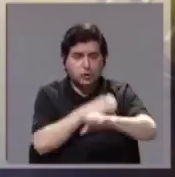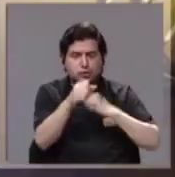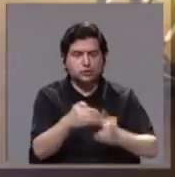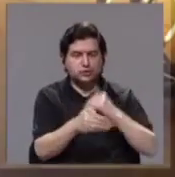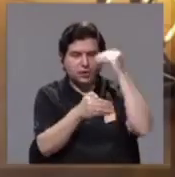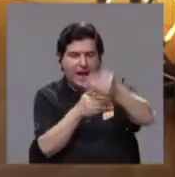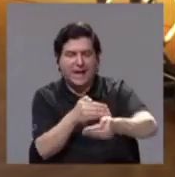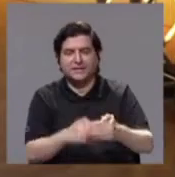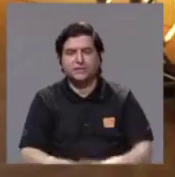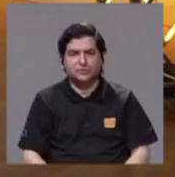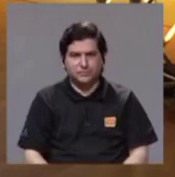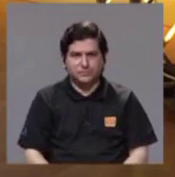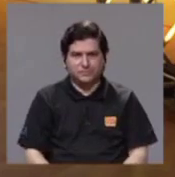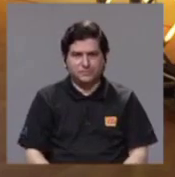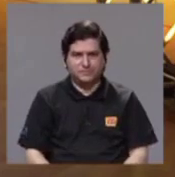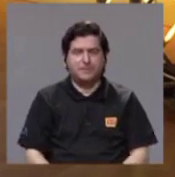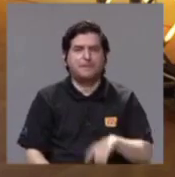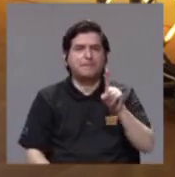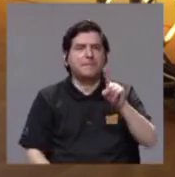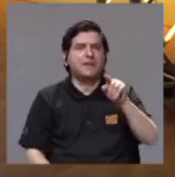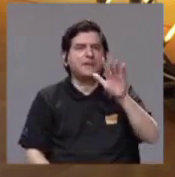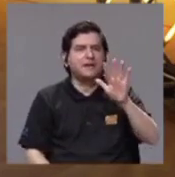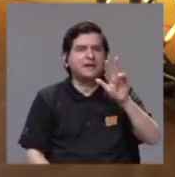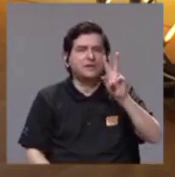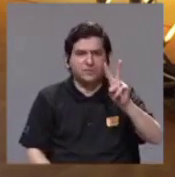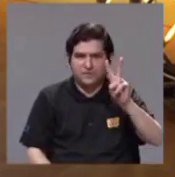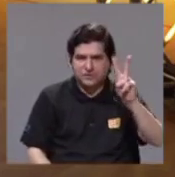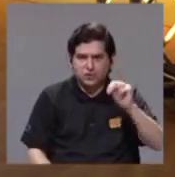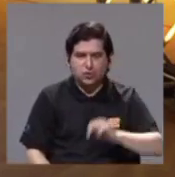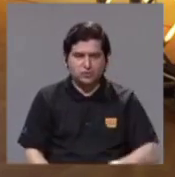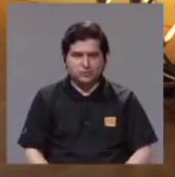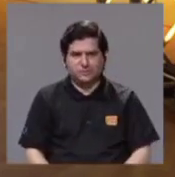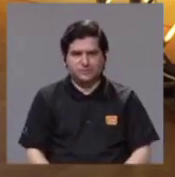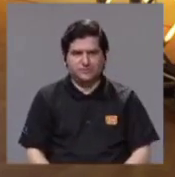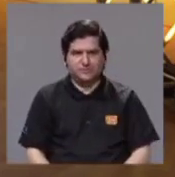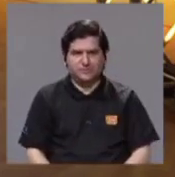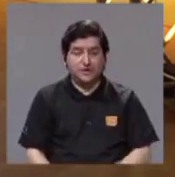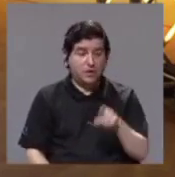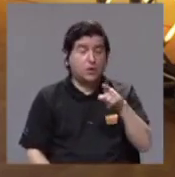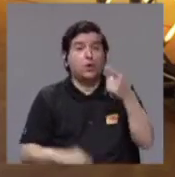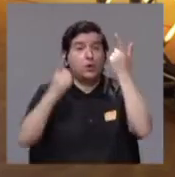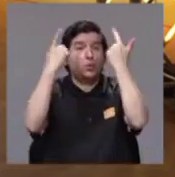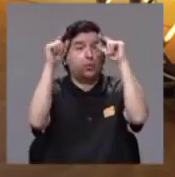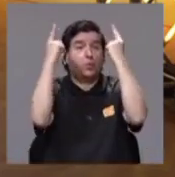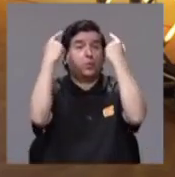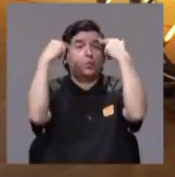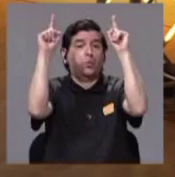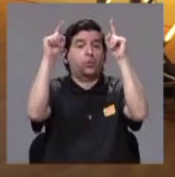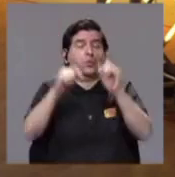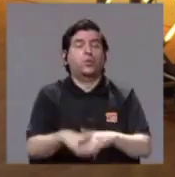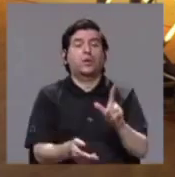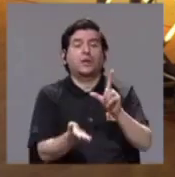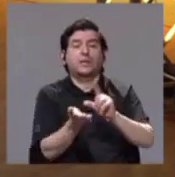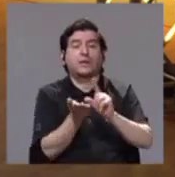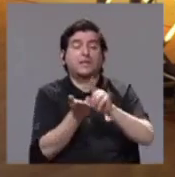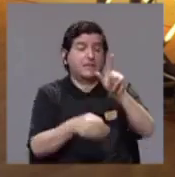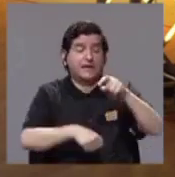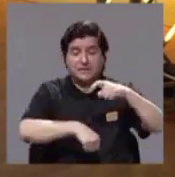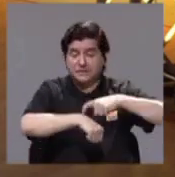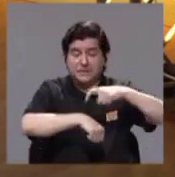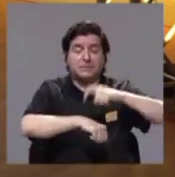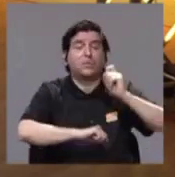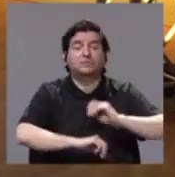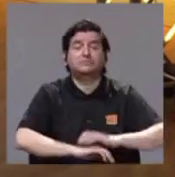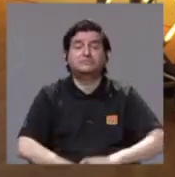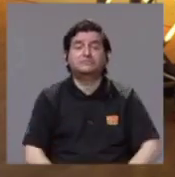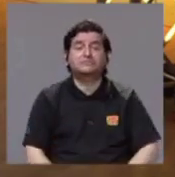2 años después en Sevilla, en 1522, y fue un éxito de la imprenta de la